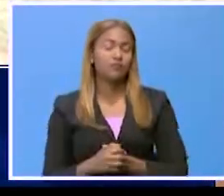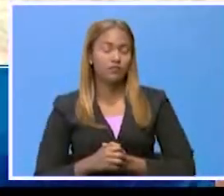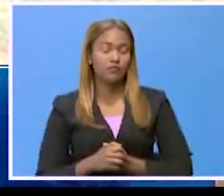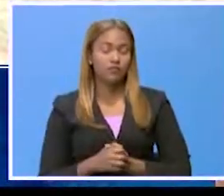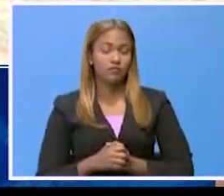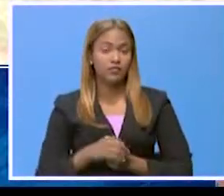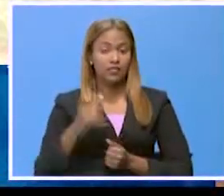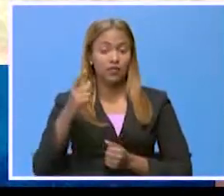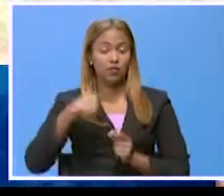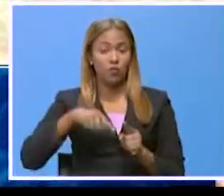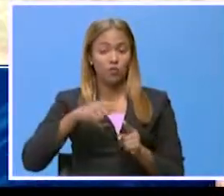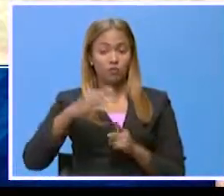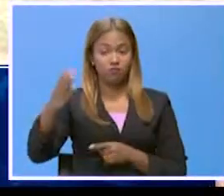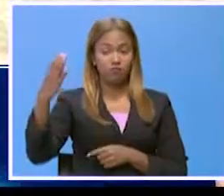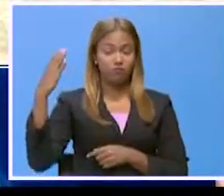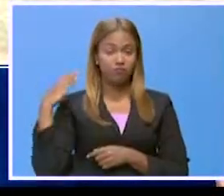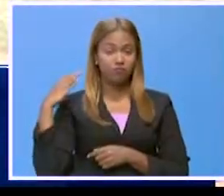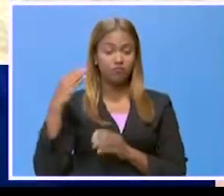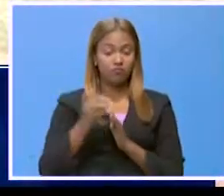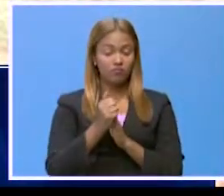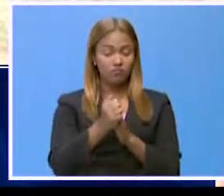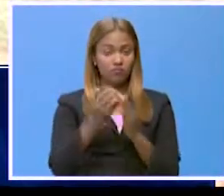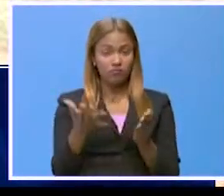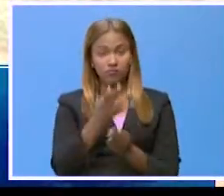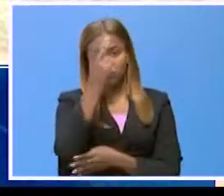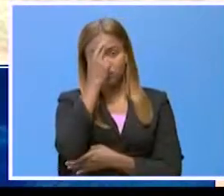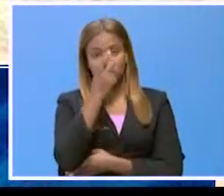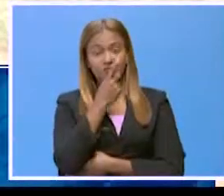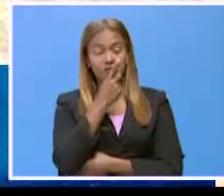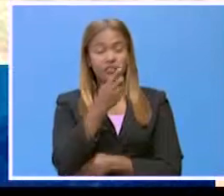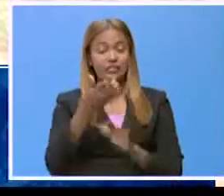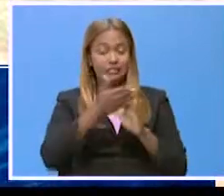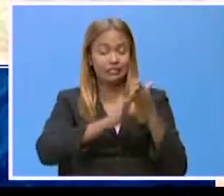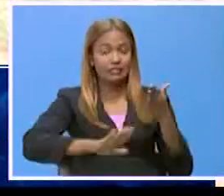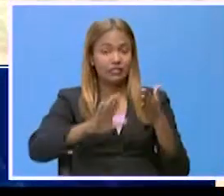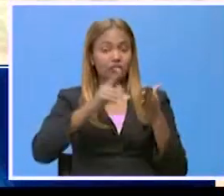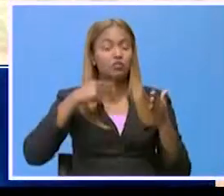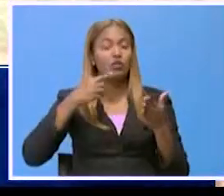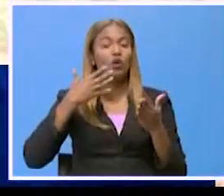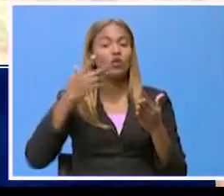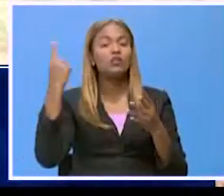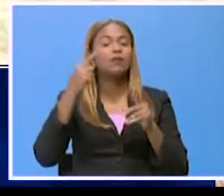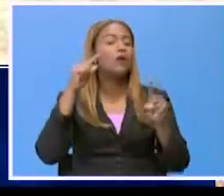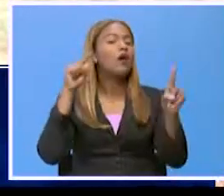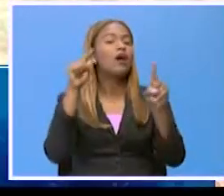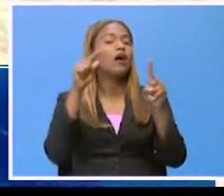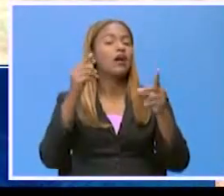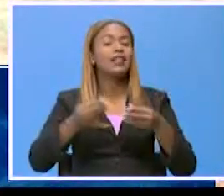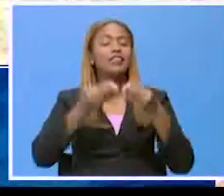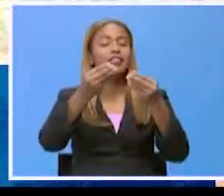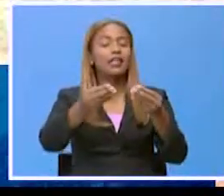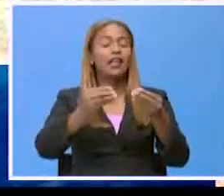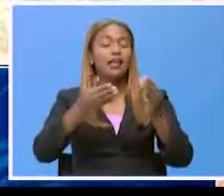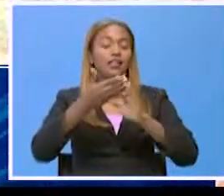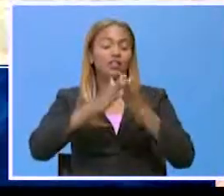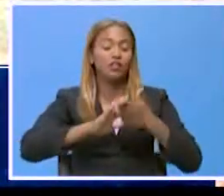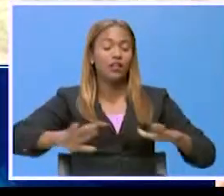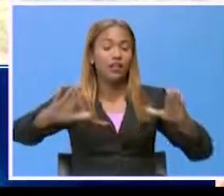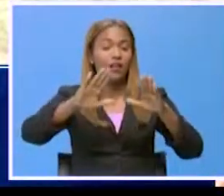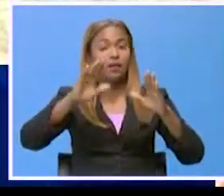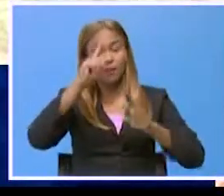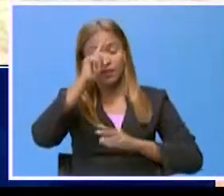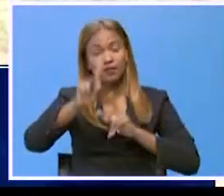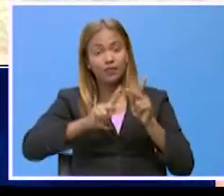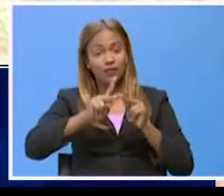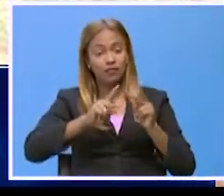la responsabilidad de dirigir nuestra ciudad lo que nos hemos propuesto fue devolver la ciudad a la gente en los